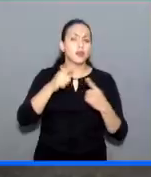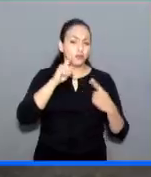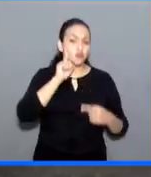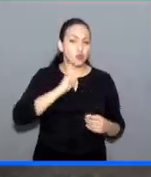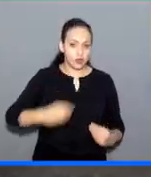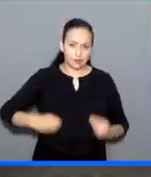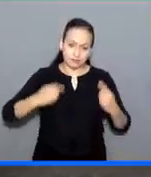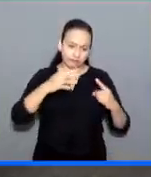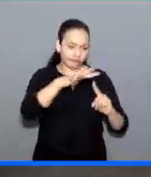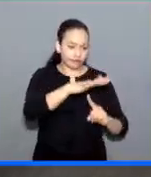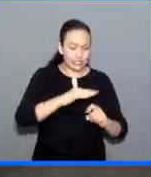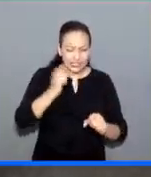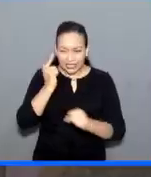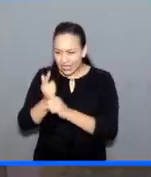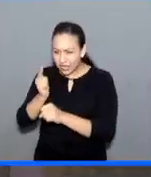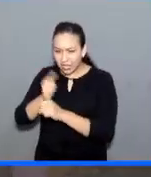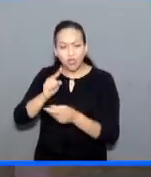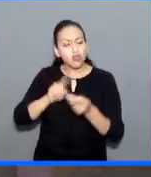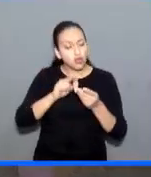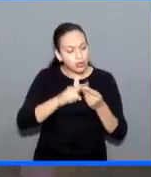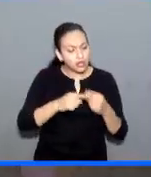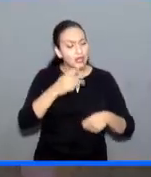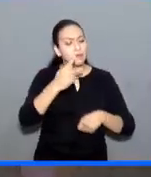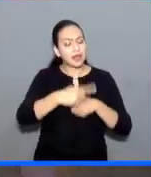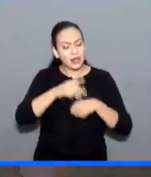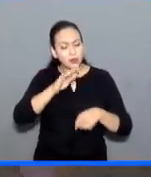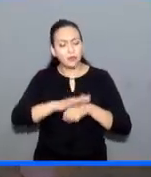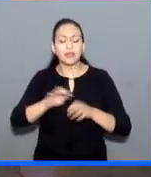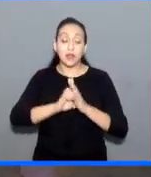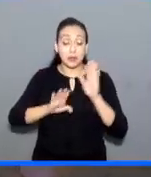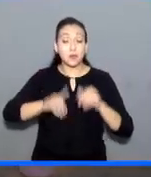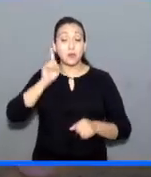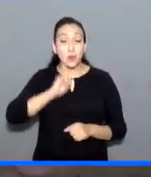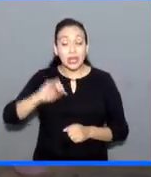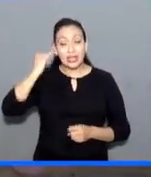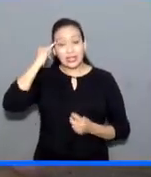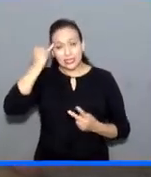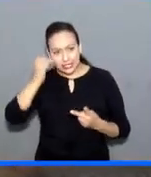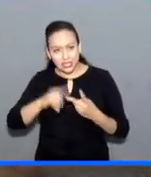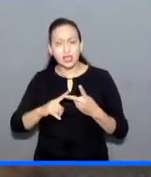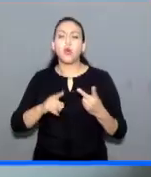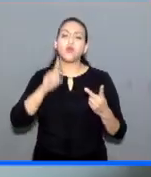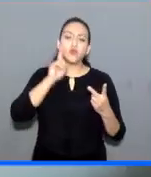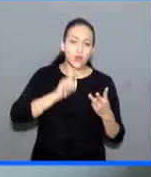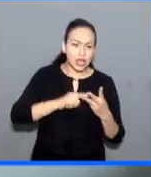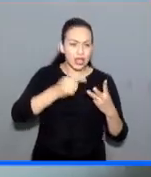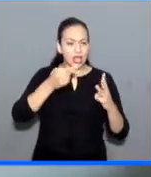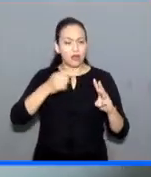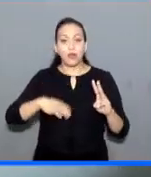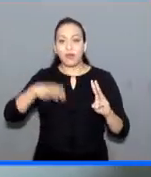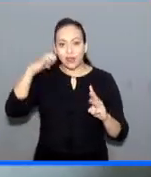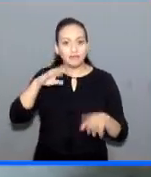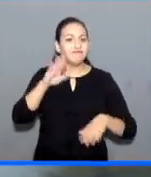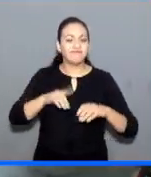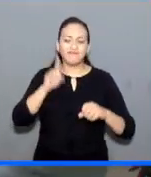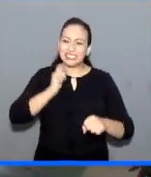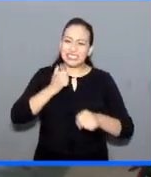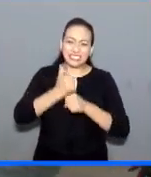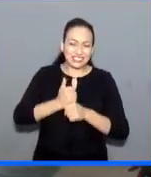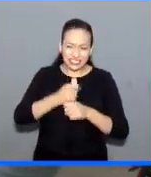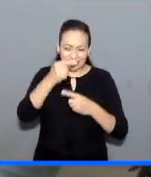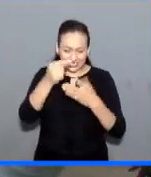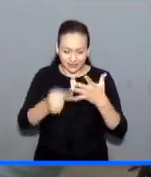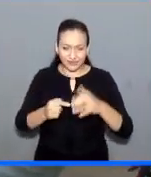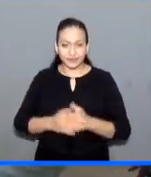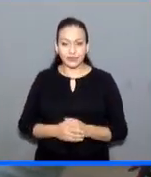riesgo, origen étnico, nivel socioeconómico e identidad sexual, entre otros. Enriquecer los estándares jurisdiccionales